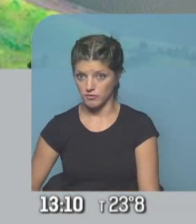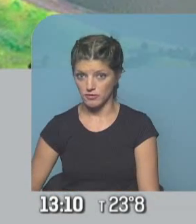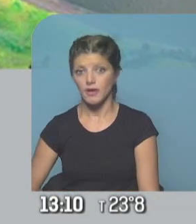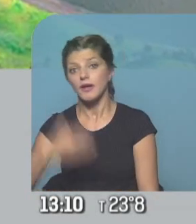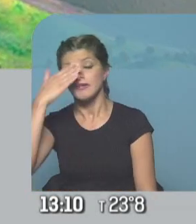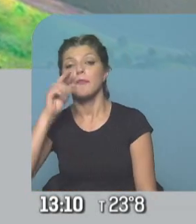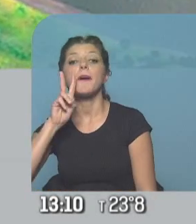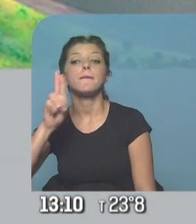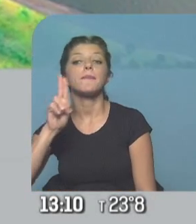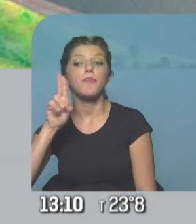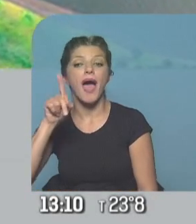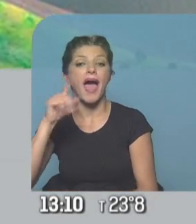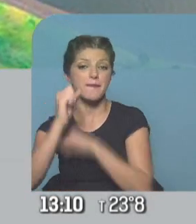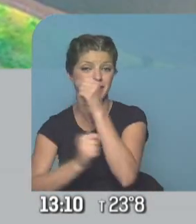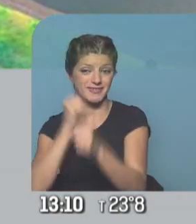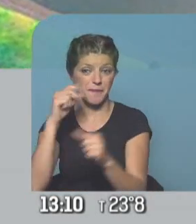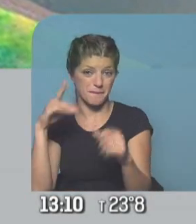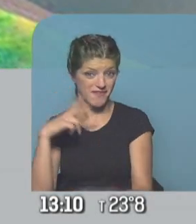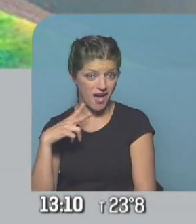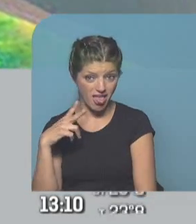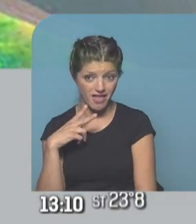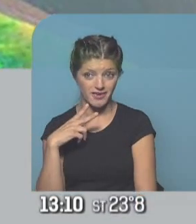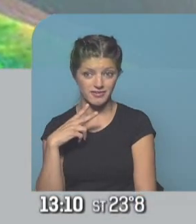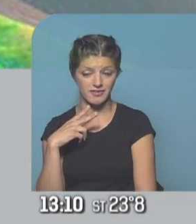a empresas privadas. Entonces, con lo cual,